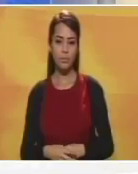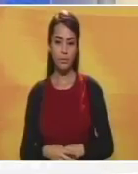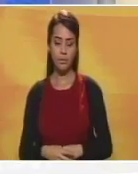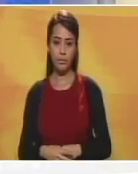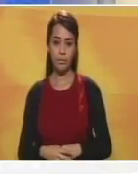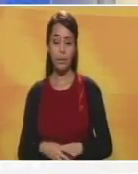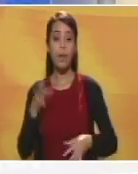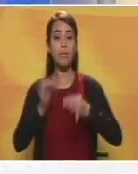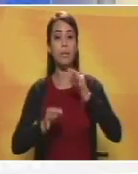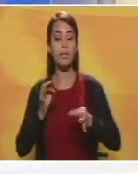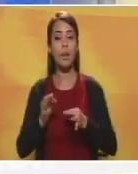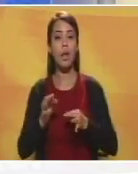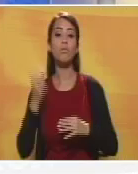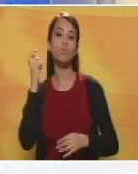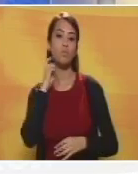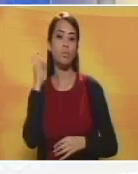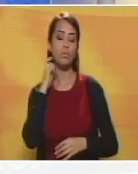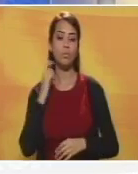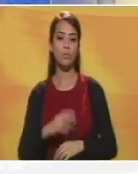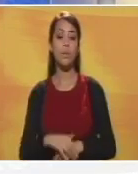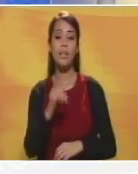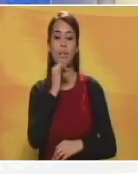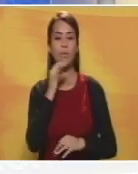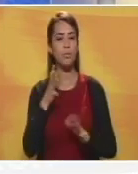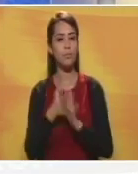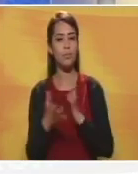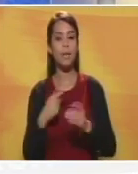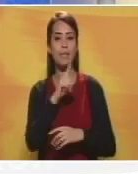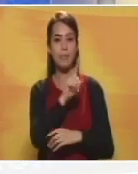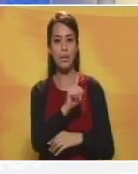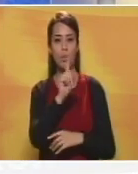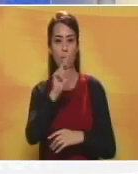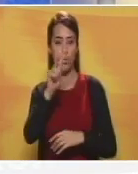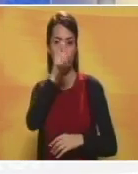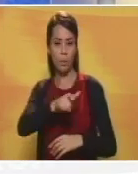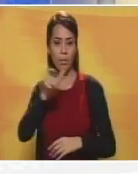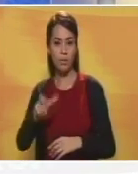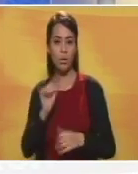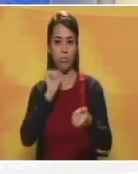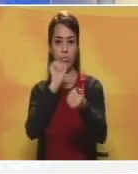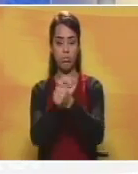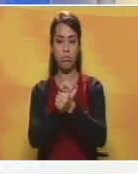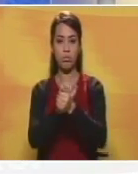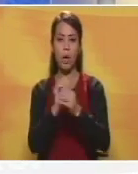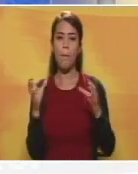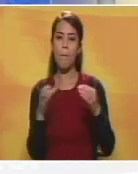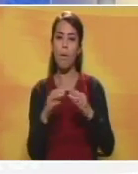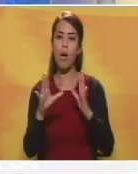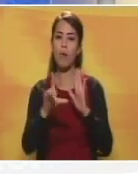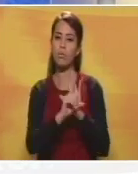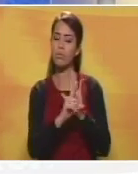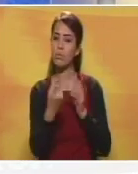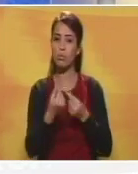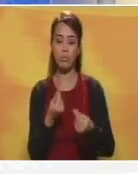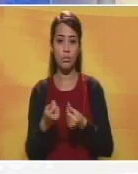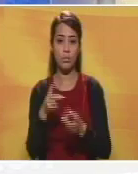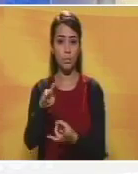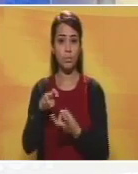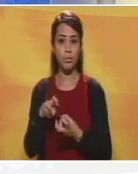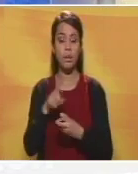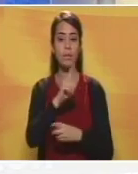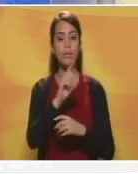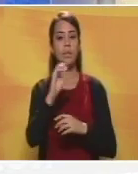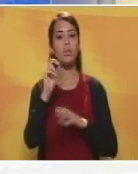Continuamos. El fiscal general de la República, Tarek William Saab, informó que 112 personas han sido detenidas por contrabando de efectivo, de las cuales